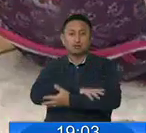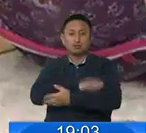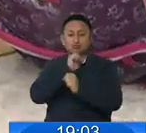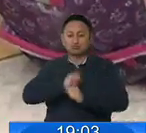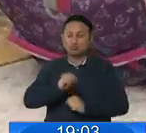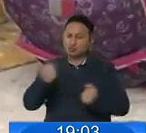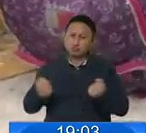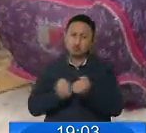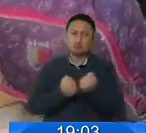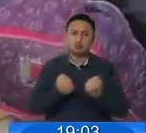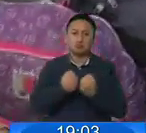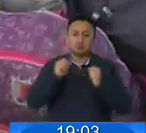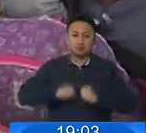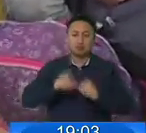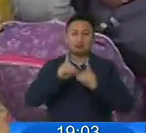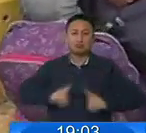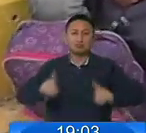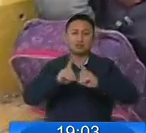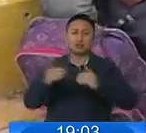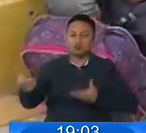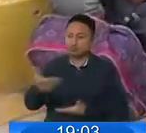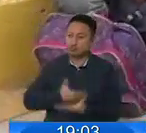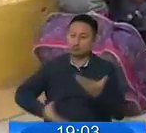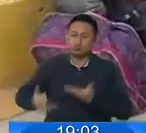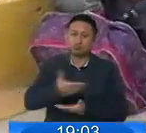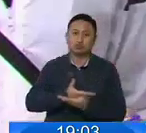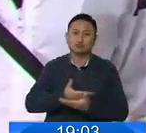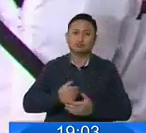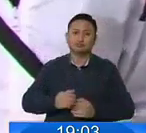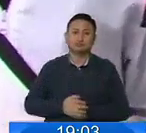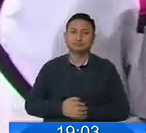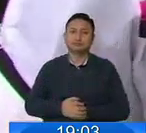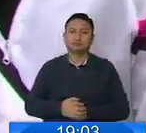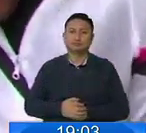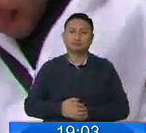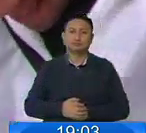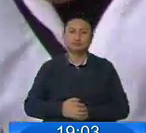única para compartir datos migratorios, informó Adriana Rojas.